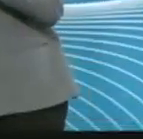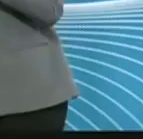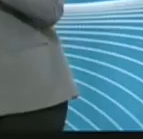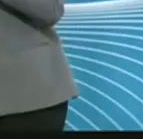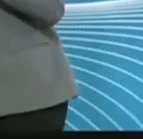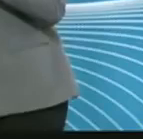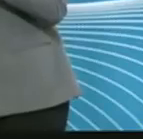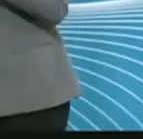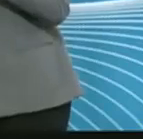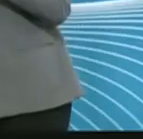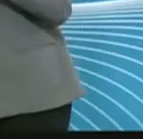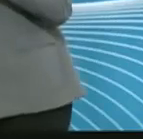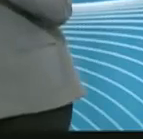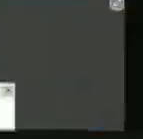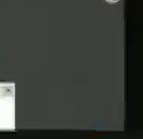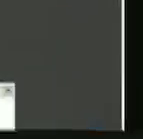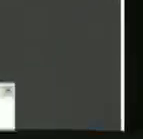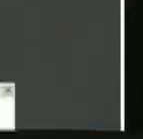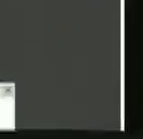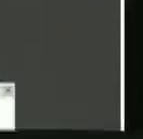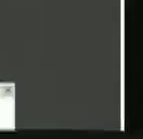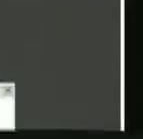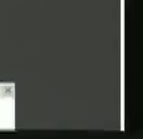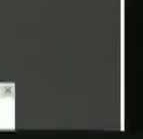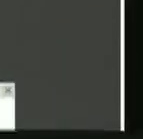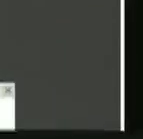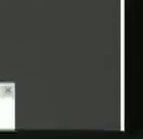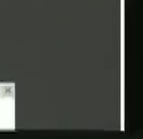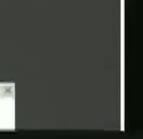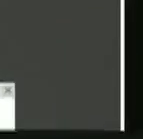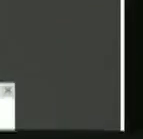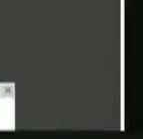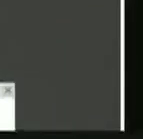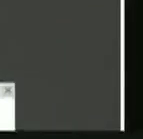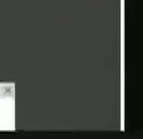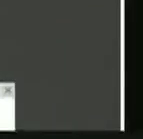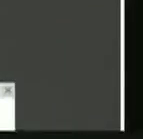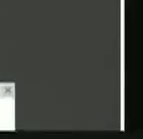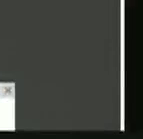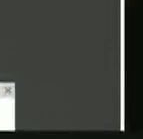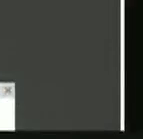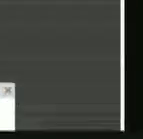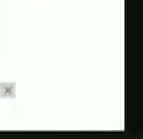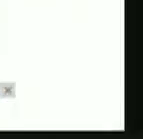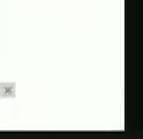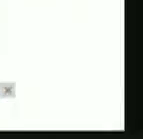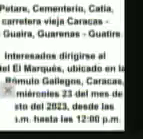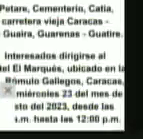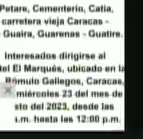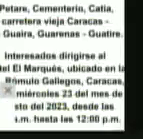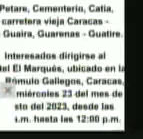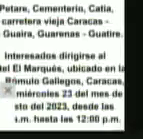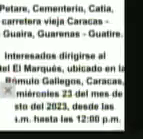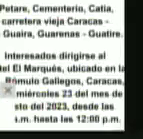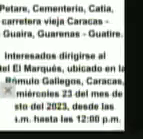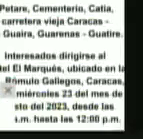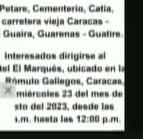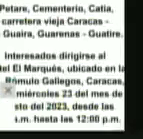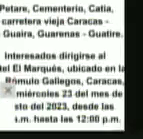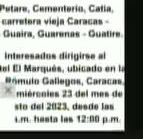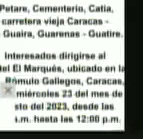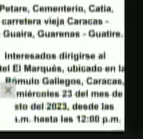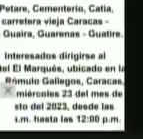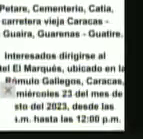la página del Universal de Conviasa, puesto que ya realizó el primer vuelo internacional tripulado completamente por mujeres,